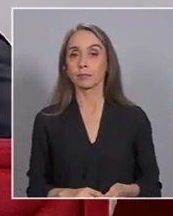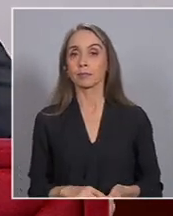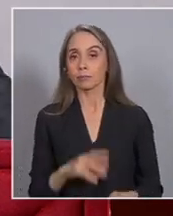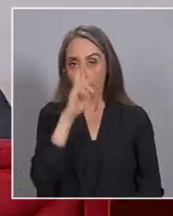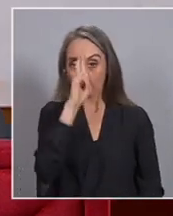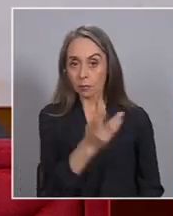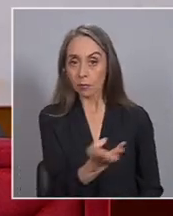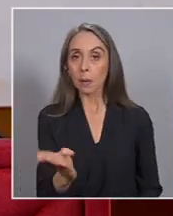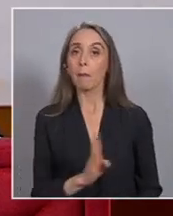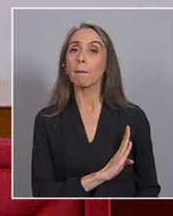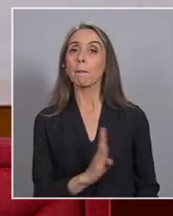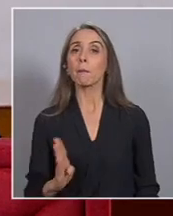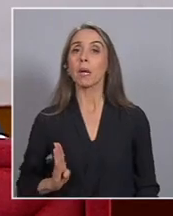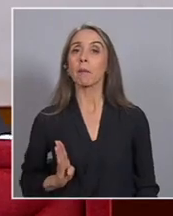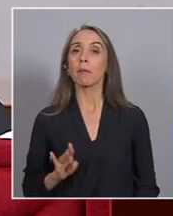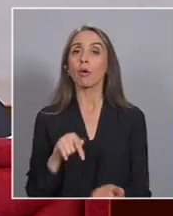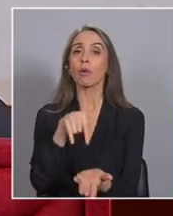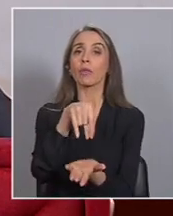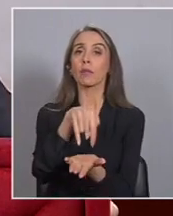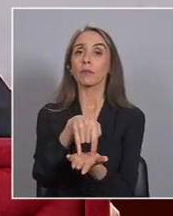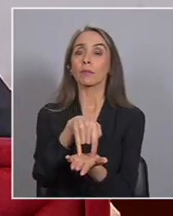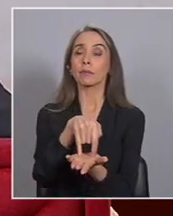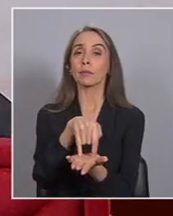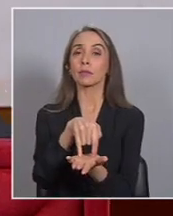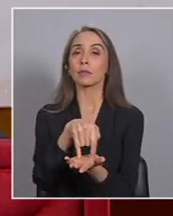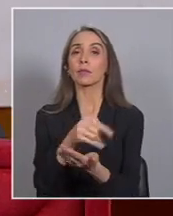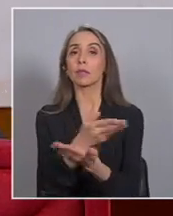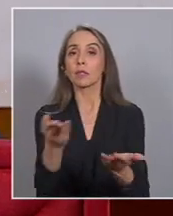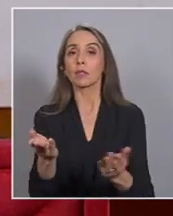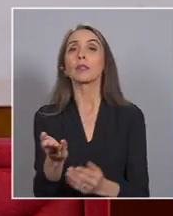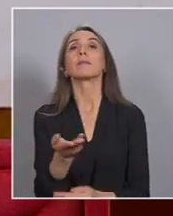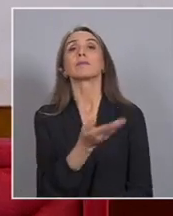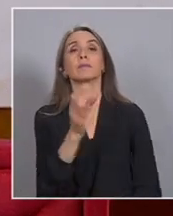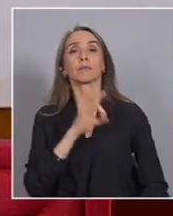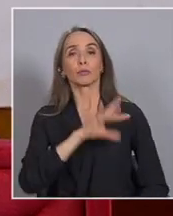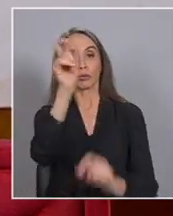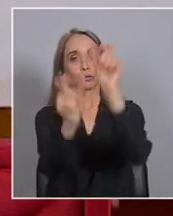Honorables miembros del Congreso Nacional, estimados compatriotas,